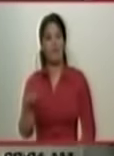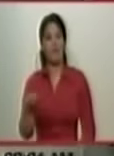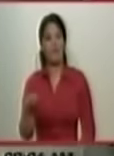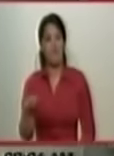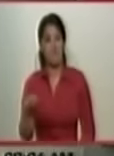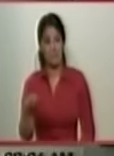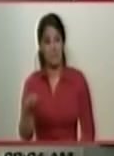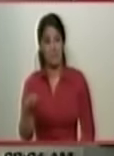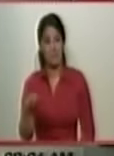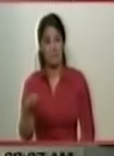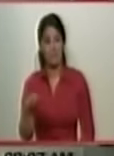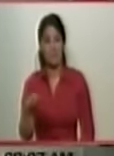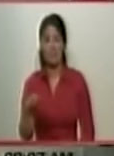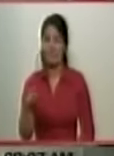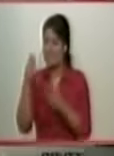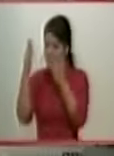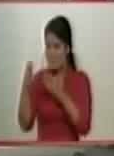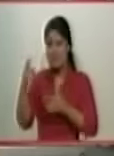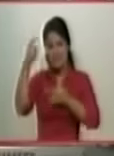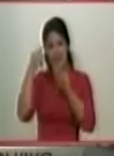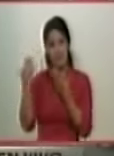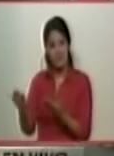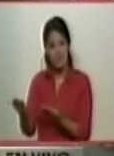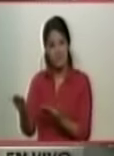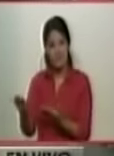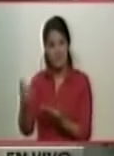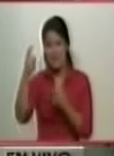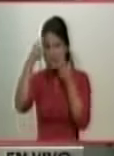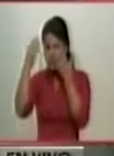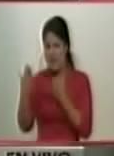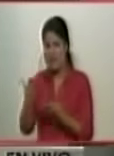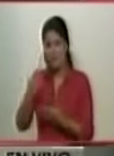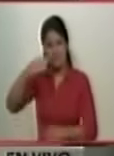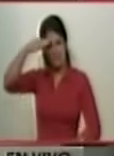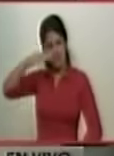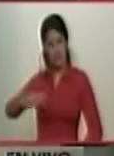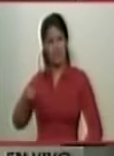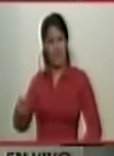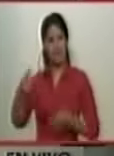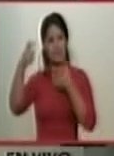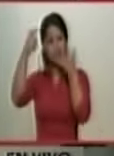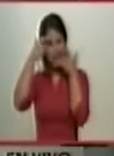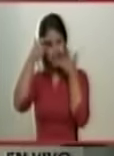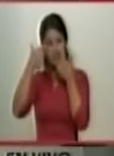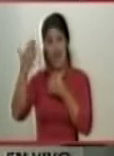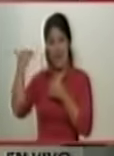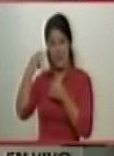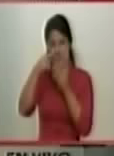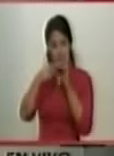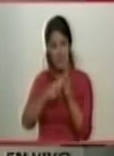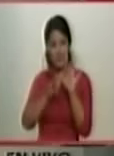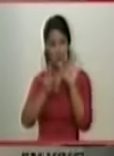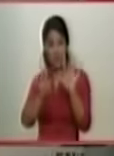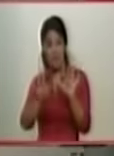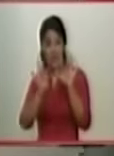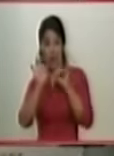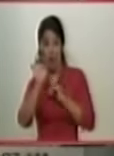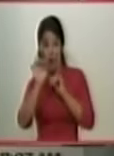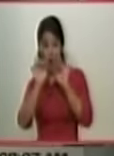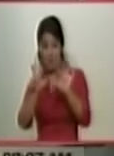Y el comandante Chávez, el capitán Chávez de aquel